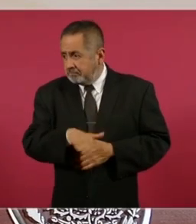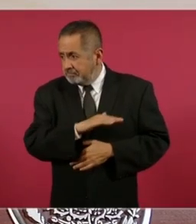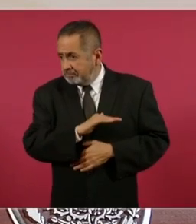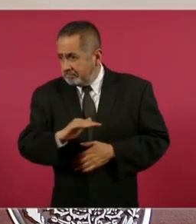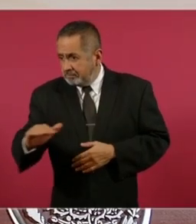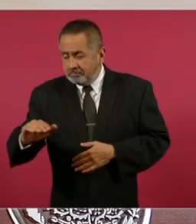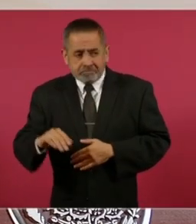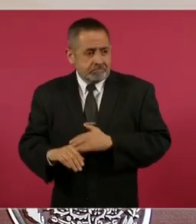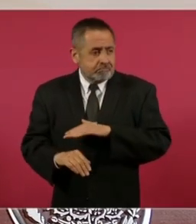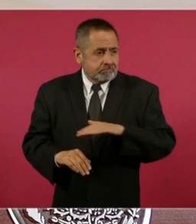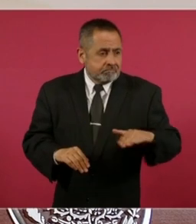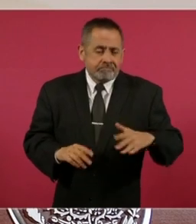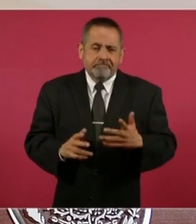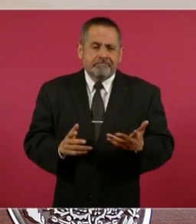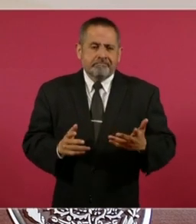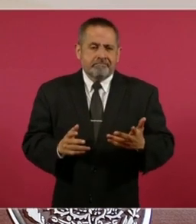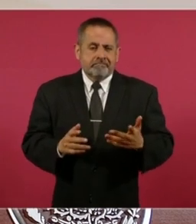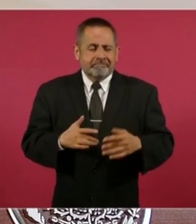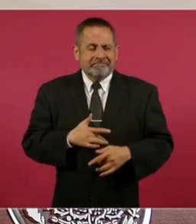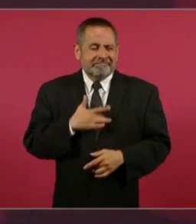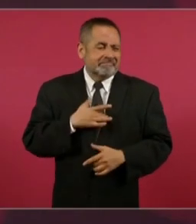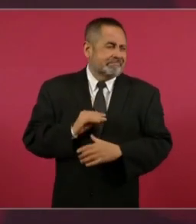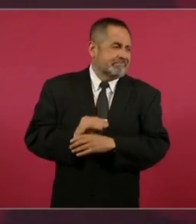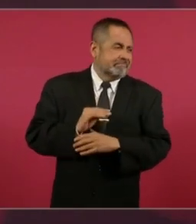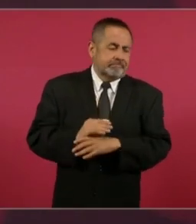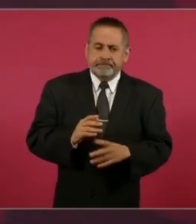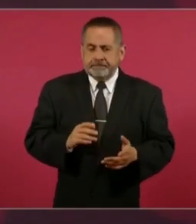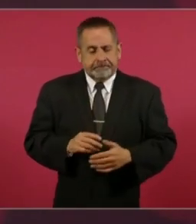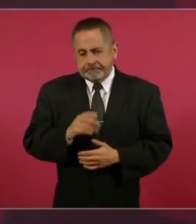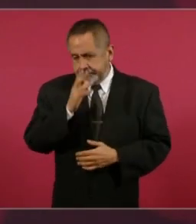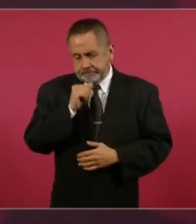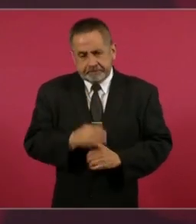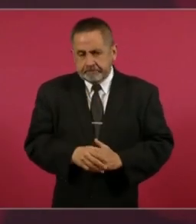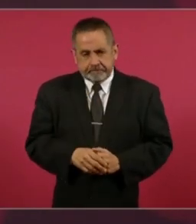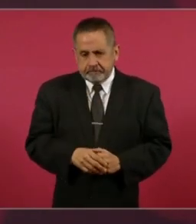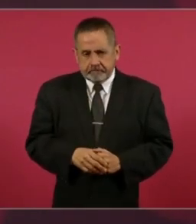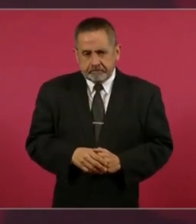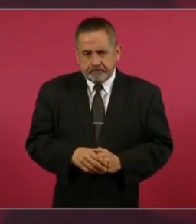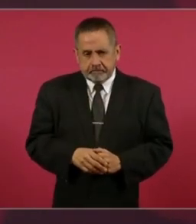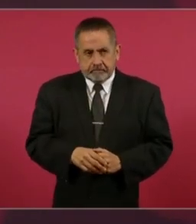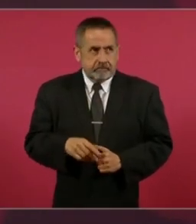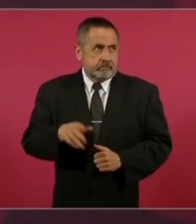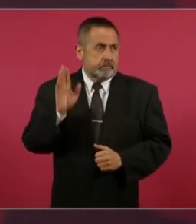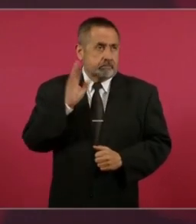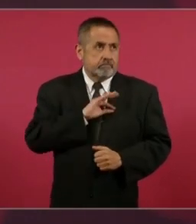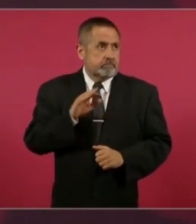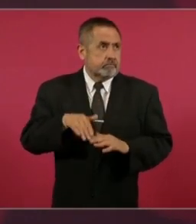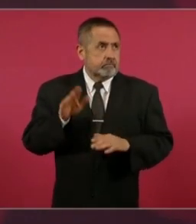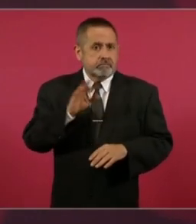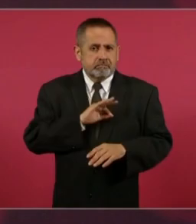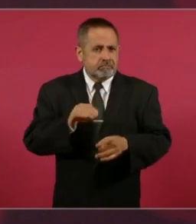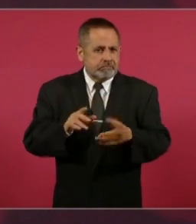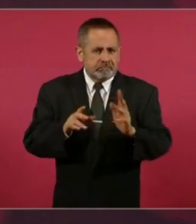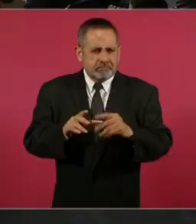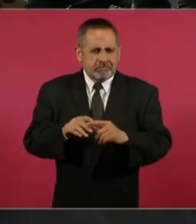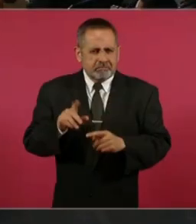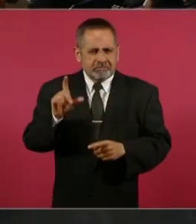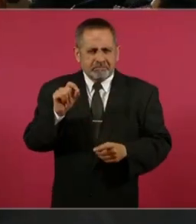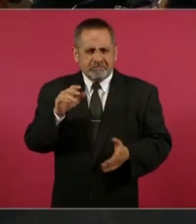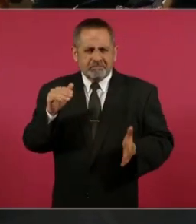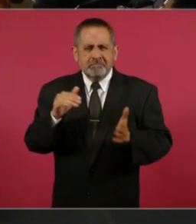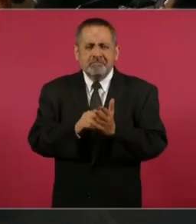vidas y no podemos ser insensibles ya son más de